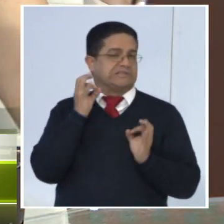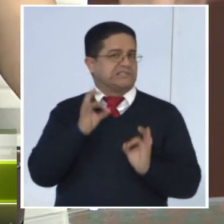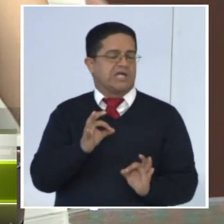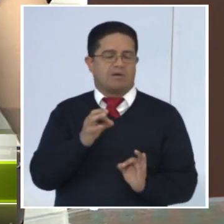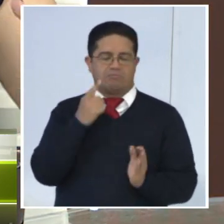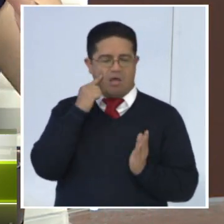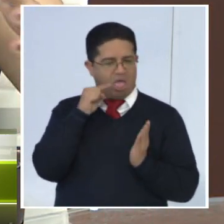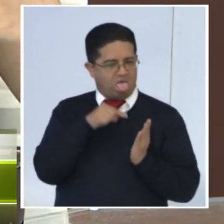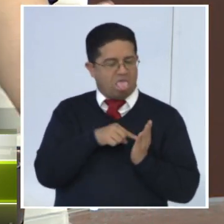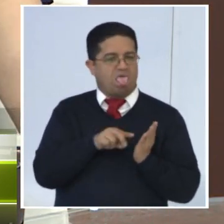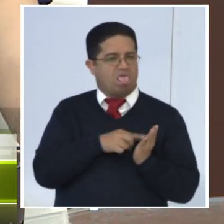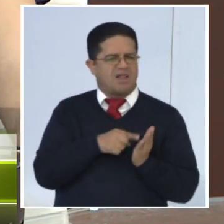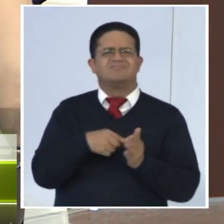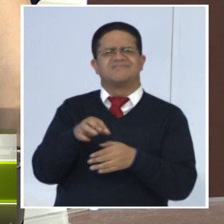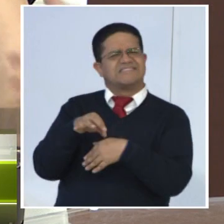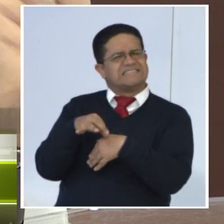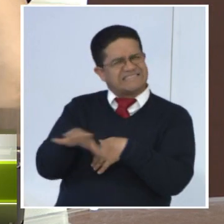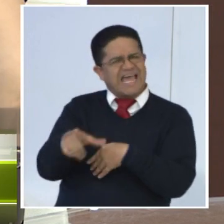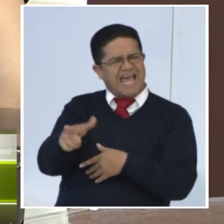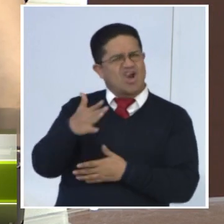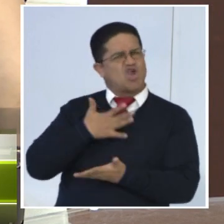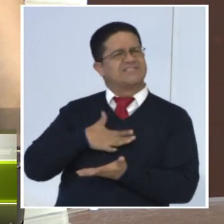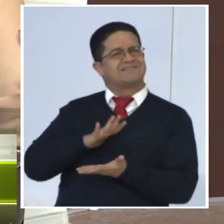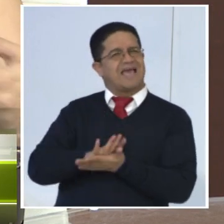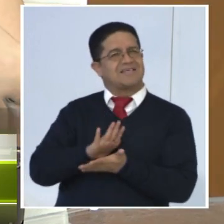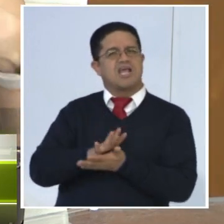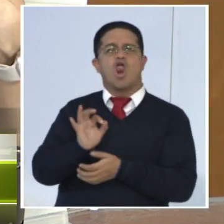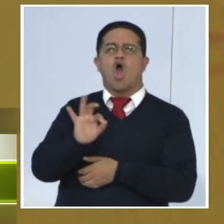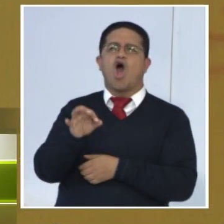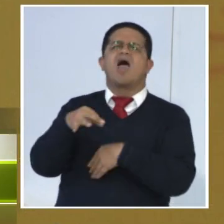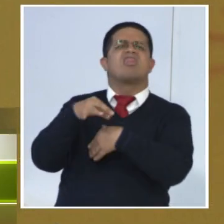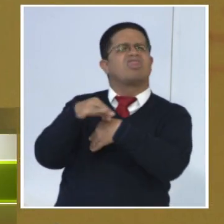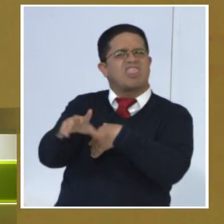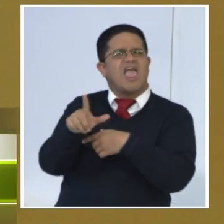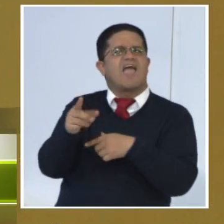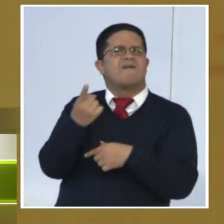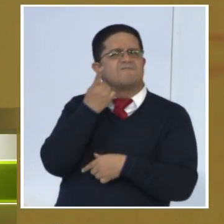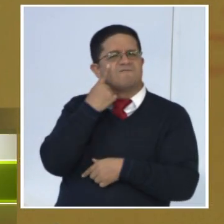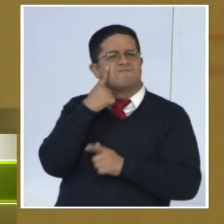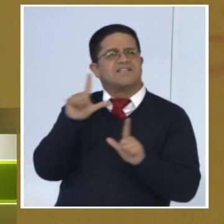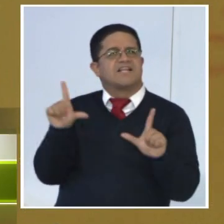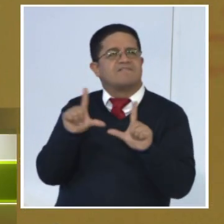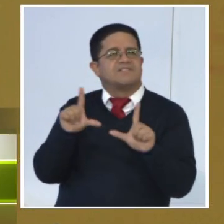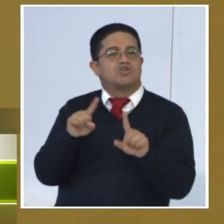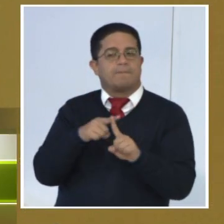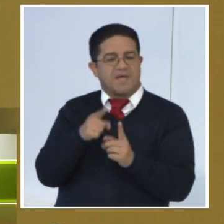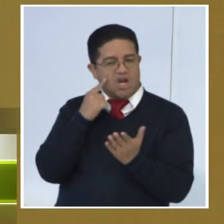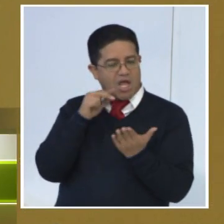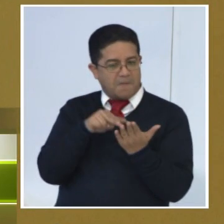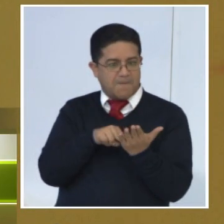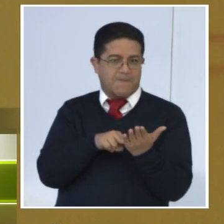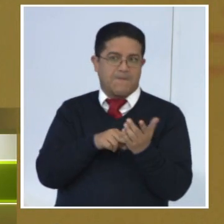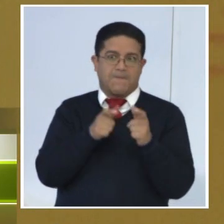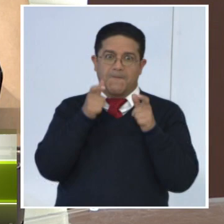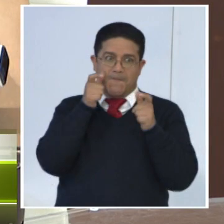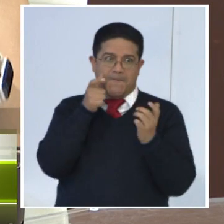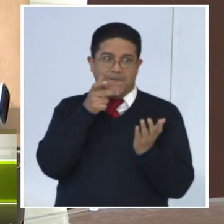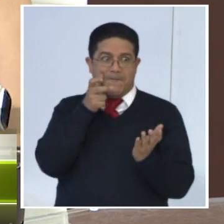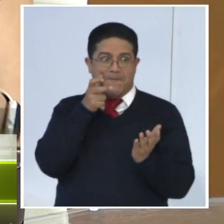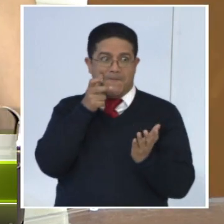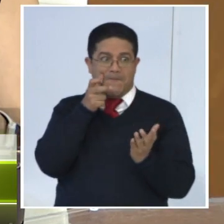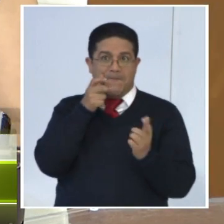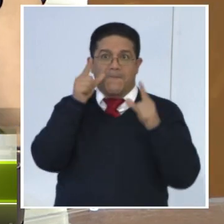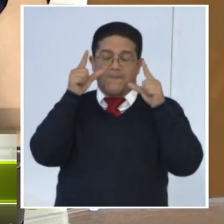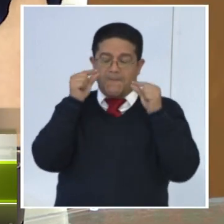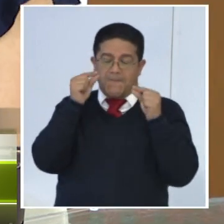bueno, pero déjalo jugar, déjalo que esté allí o deja que vea televisión. Pero están allí sin parpadear, sin poder refrescar